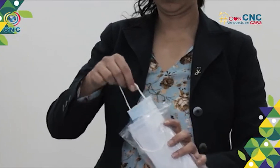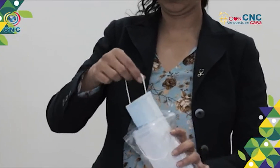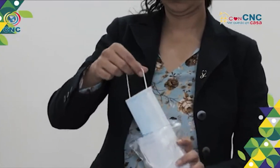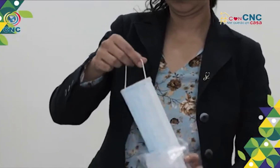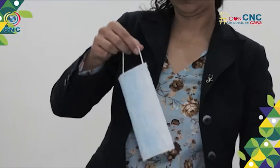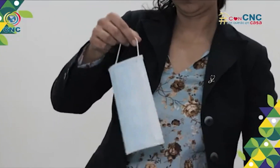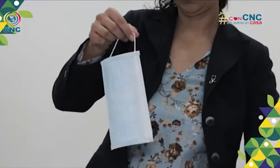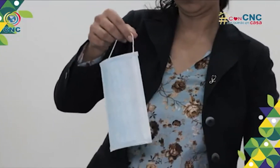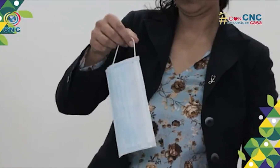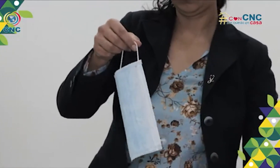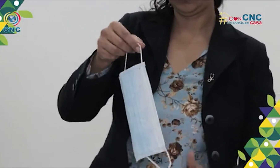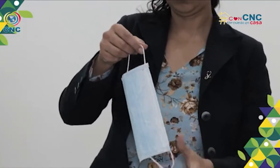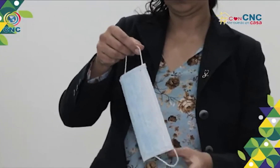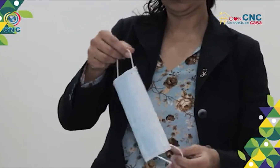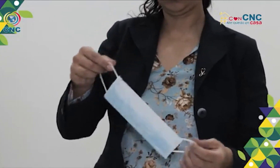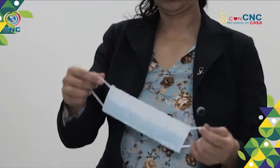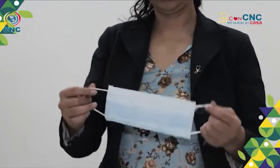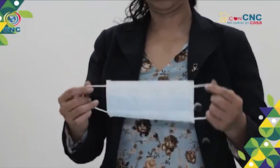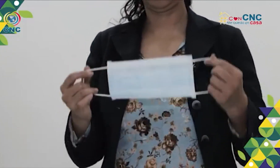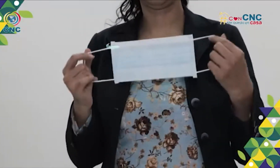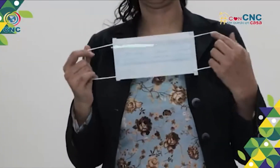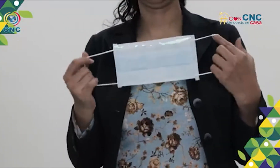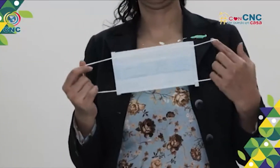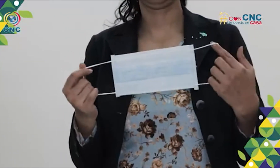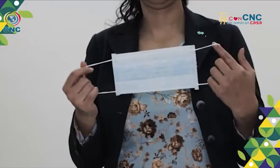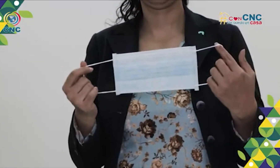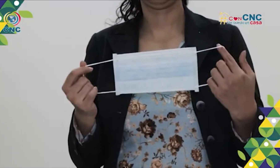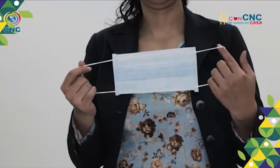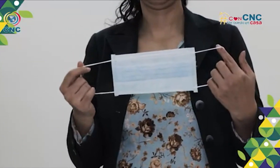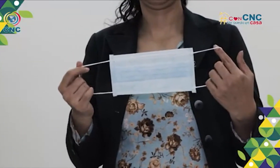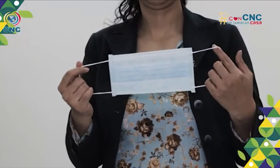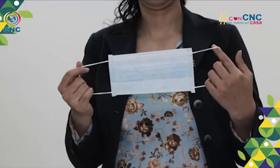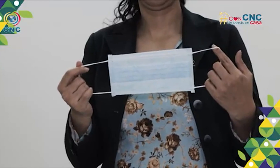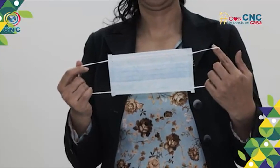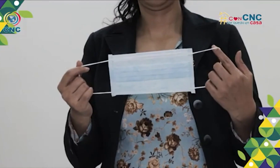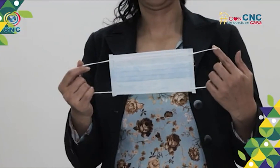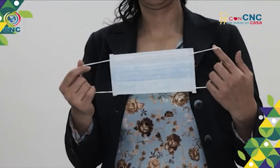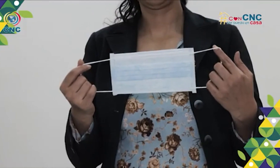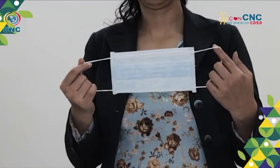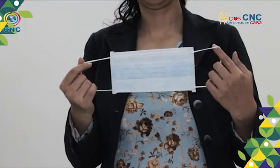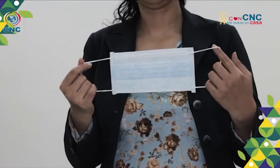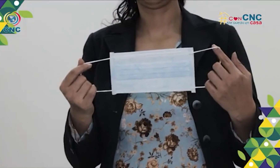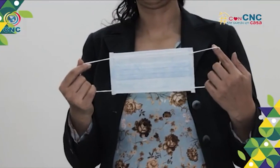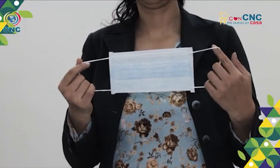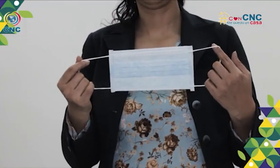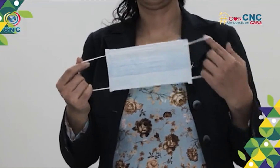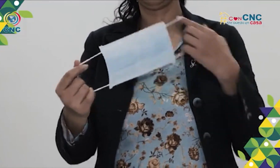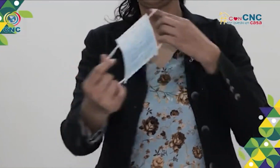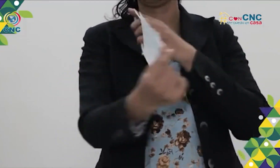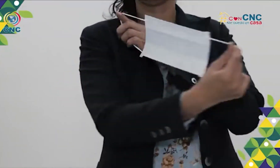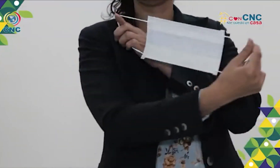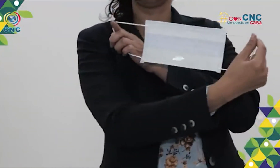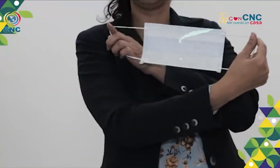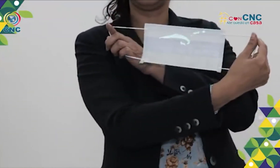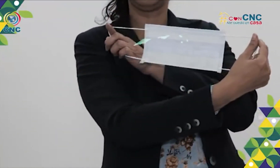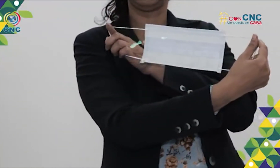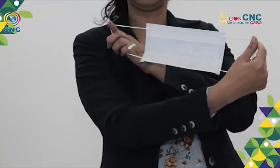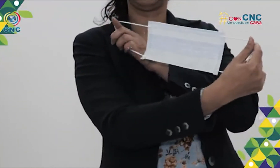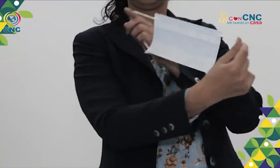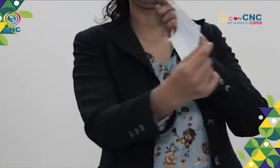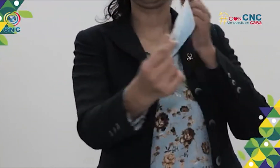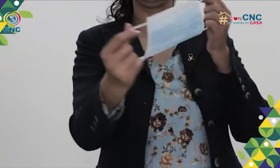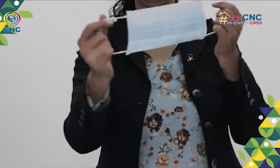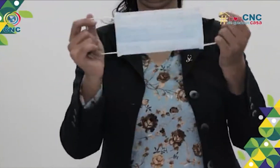tapabocas no esté roto o sucio. Ubica la banda flexible hacia arriba. Verifica que los pliegues mirando hacia abajo queden hacia